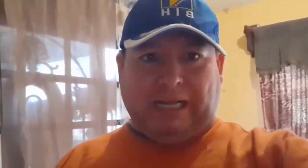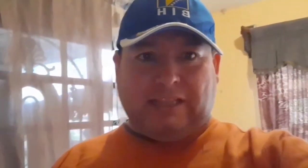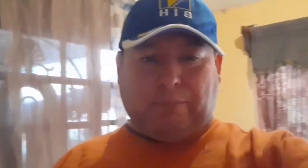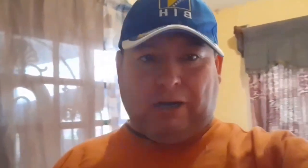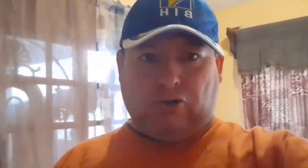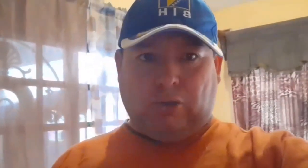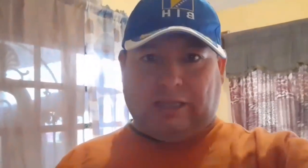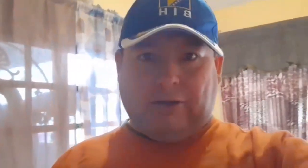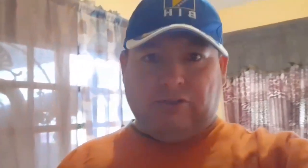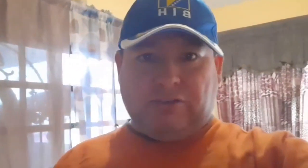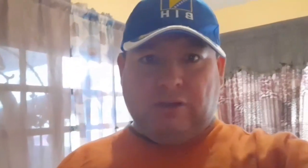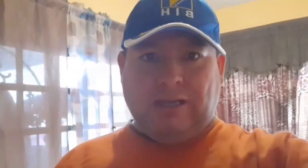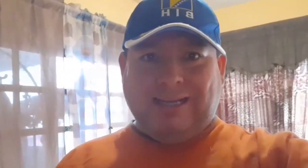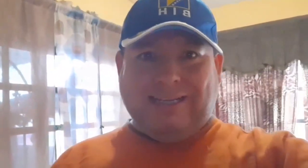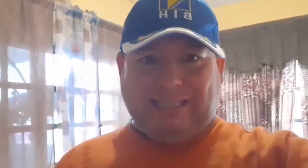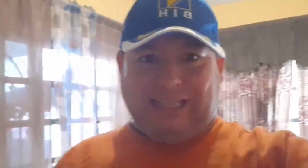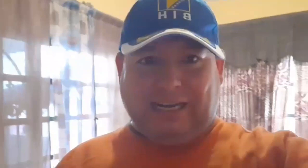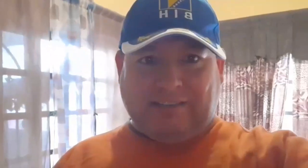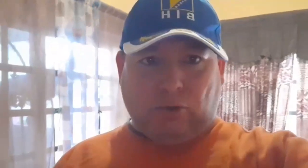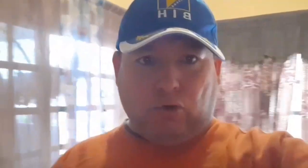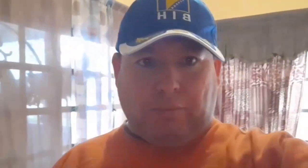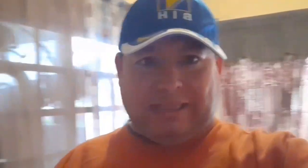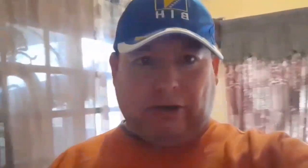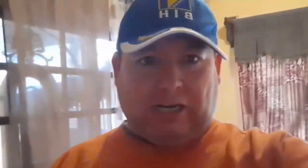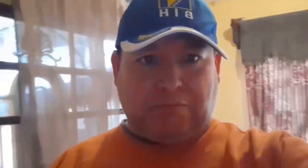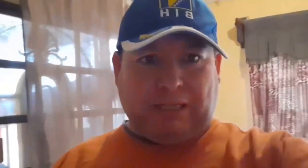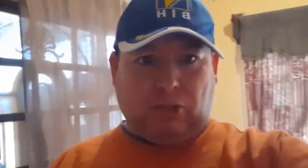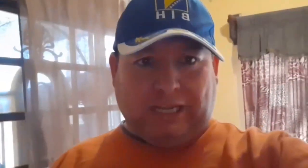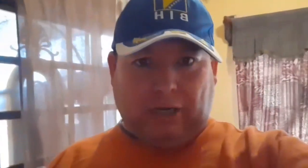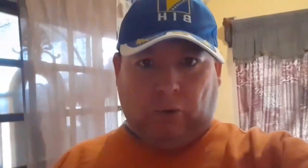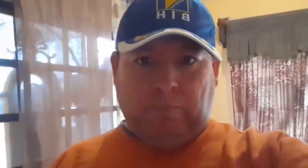sería conveniente para los ciudadanos? Si tienes algún